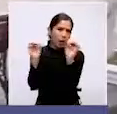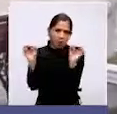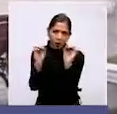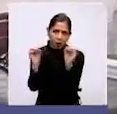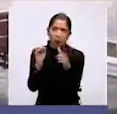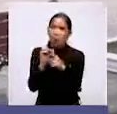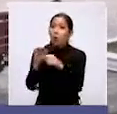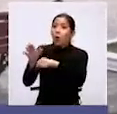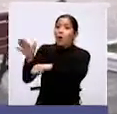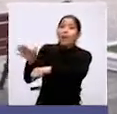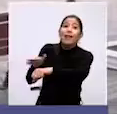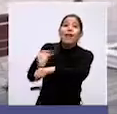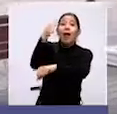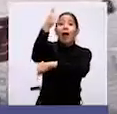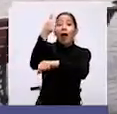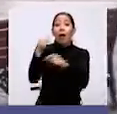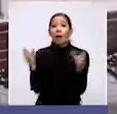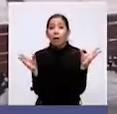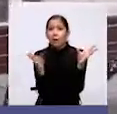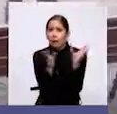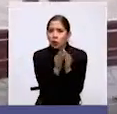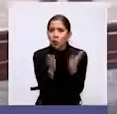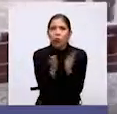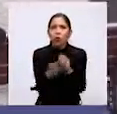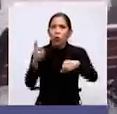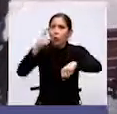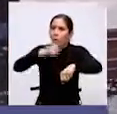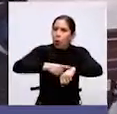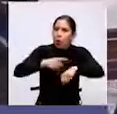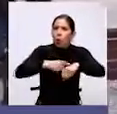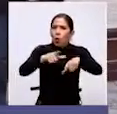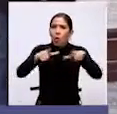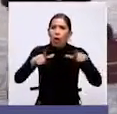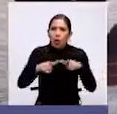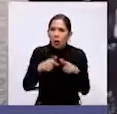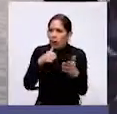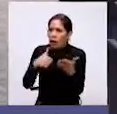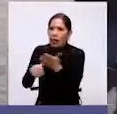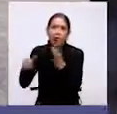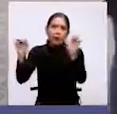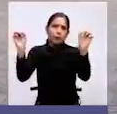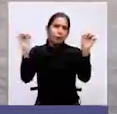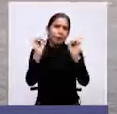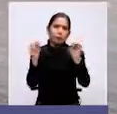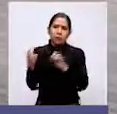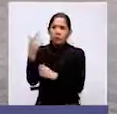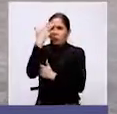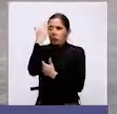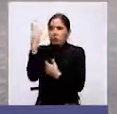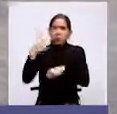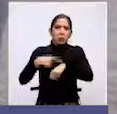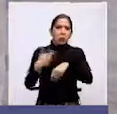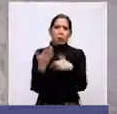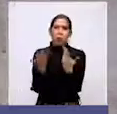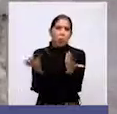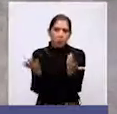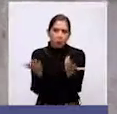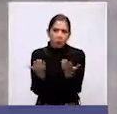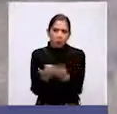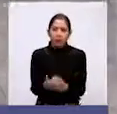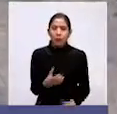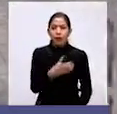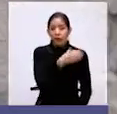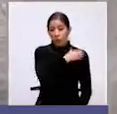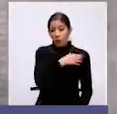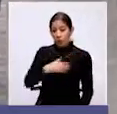ningún tipo de cita, lugar ni hora para establecer el diálogo. En ese sentido, ellos refieren de que el gobernador